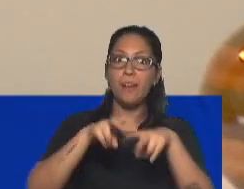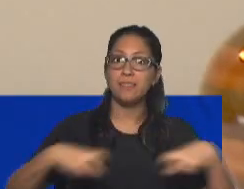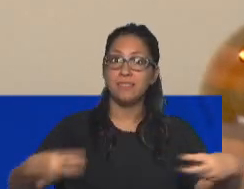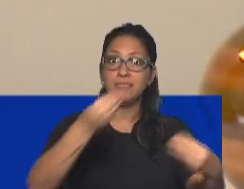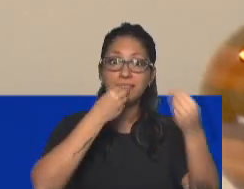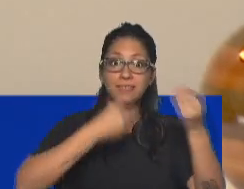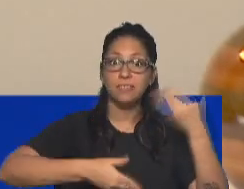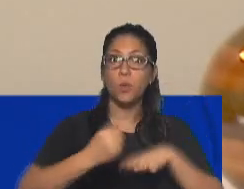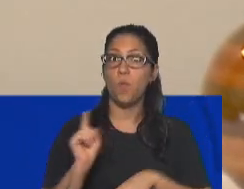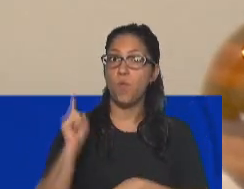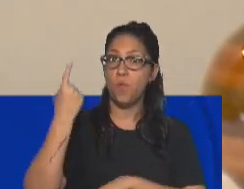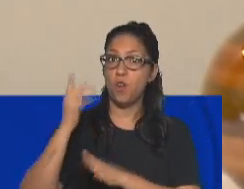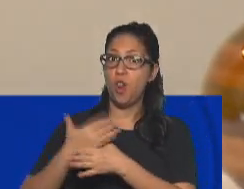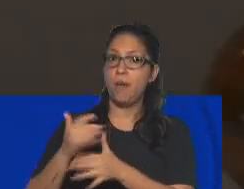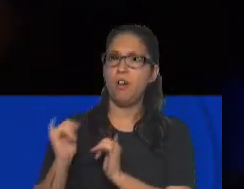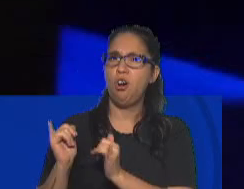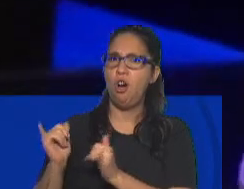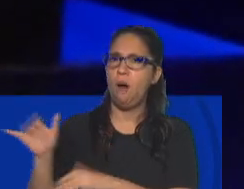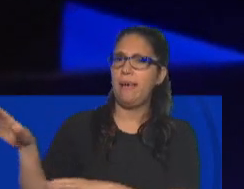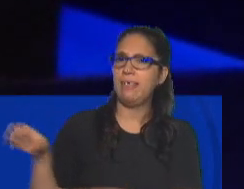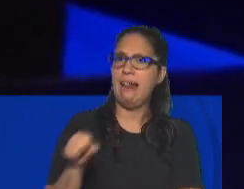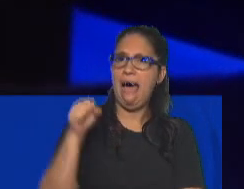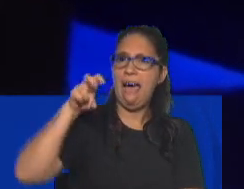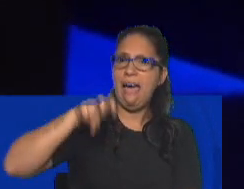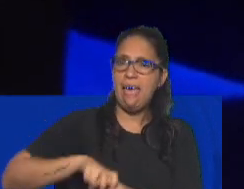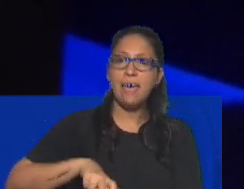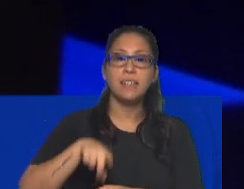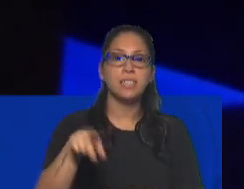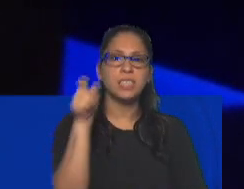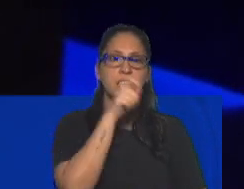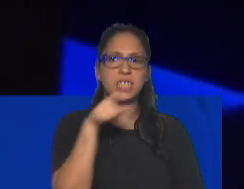Uno de ellos trae una novia joven, muy joven. Y esa chica